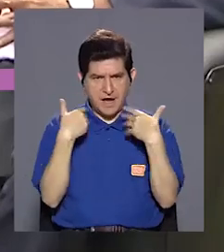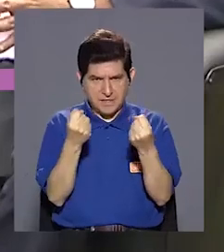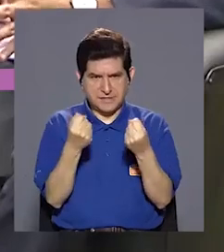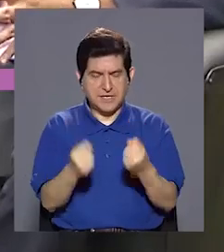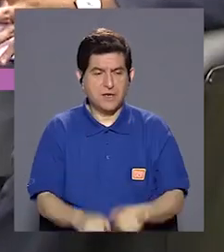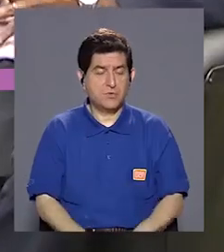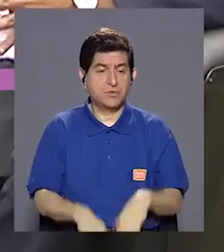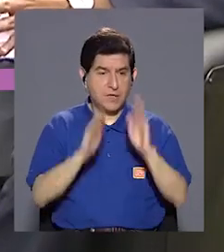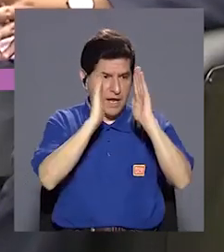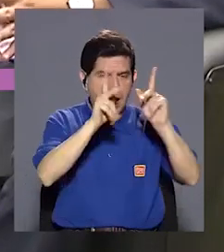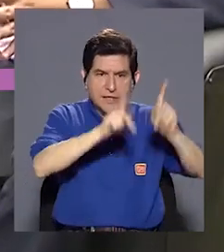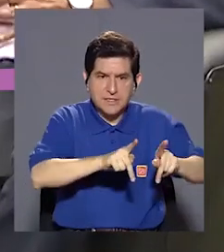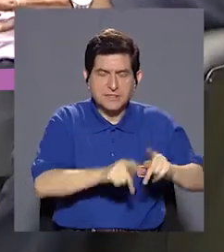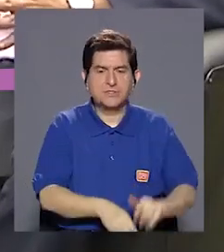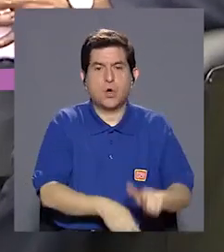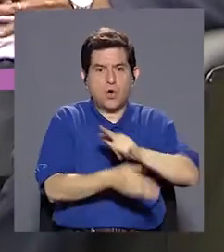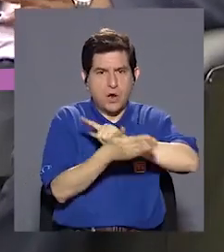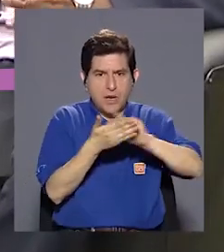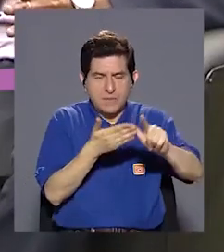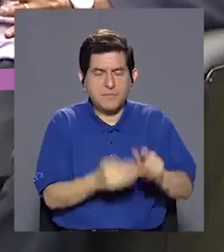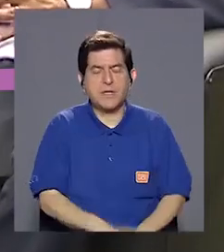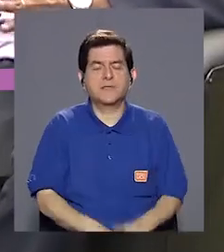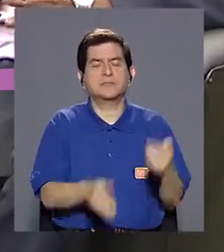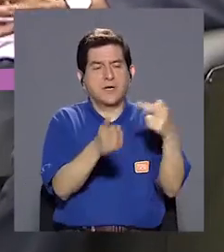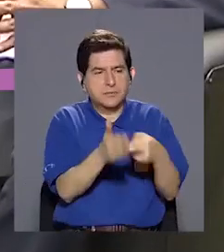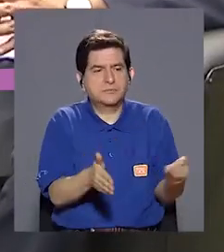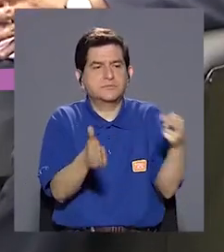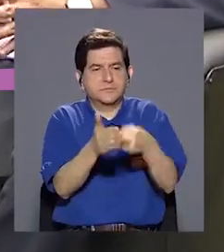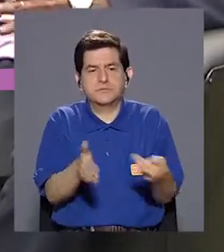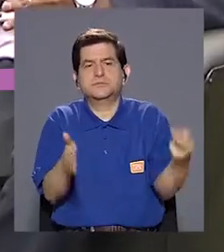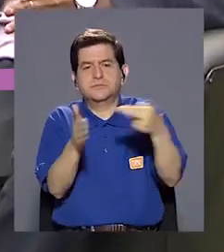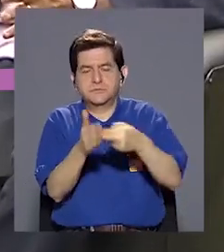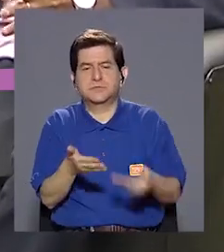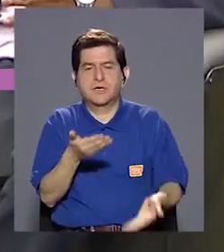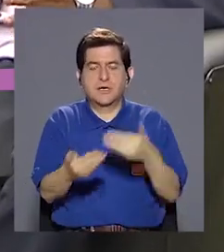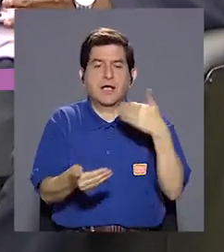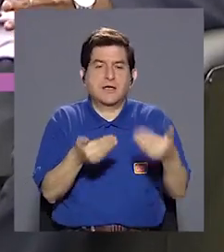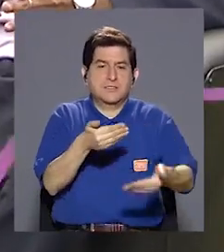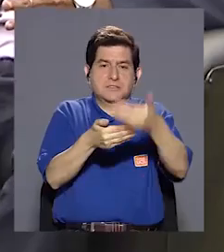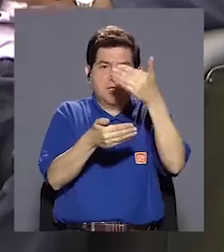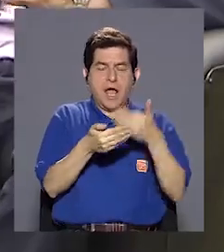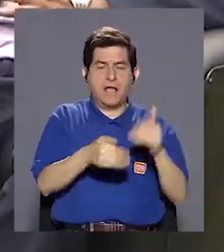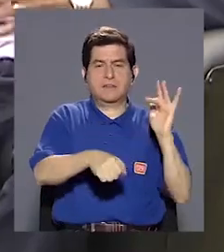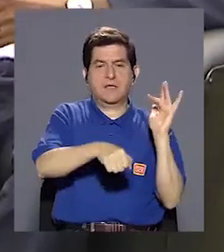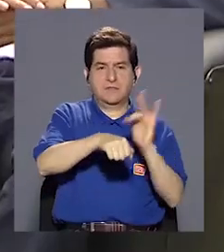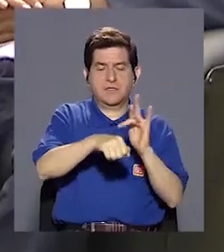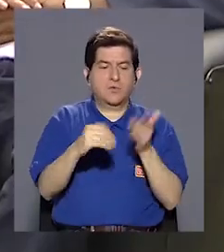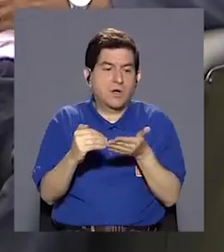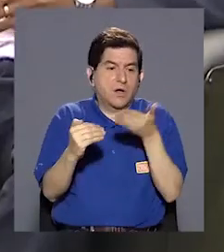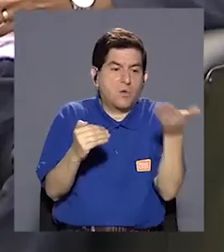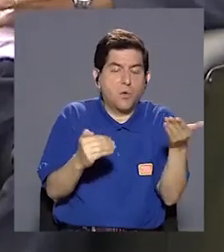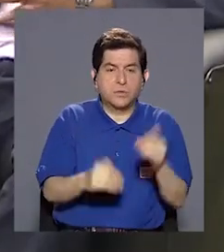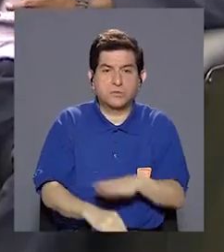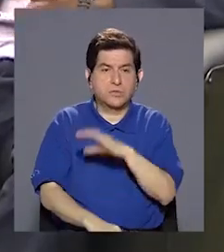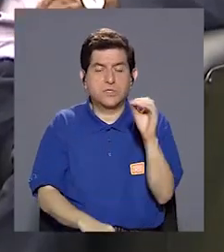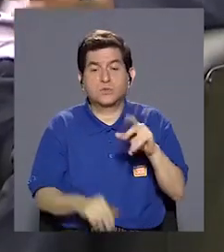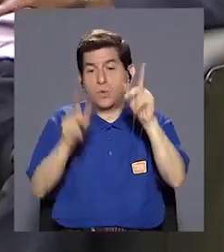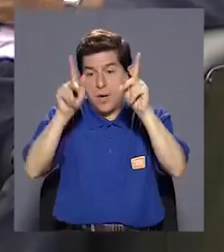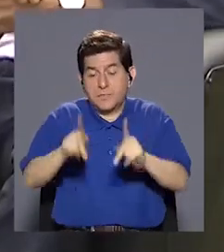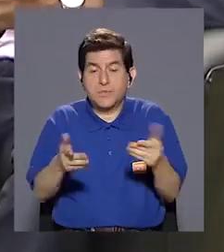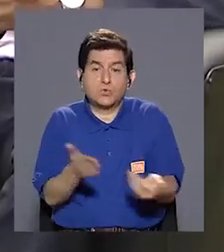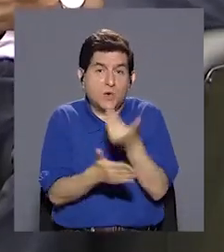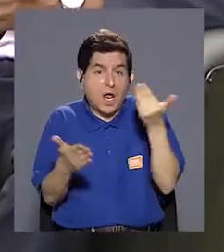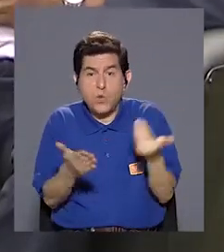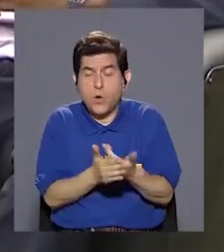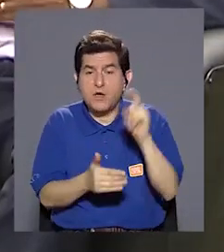en salud y está viendo pacientes, tiene que lavárselas con mucha frecuencia. O sea, prácticamente antes de tocar algún objeto, ¿verdad? O